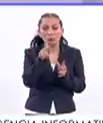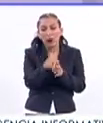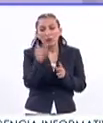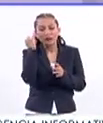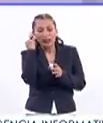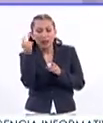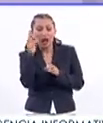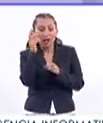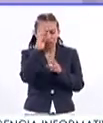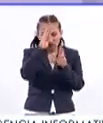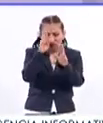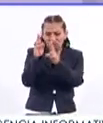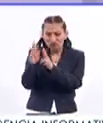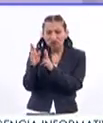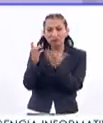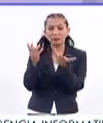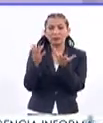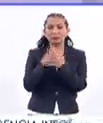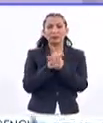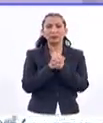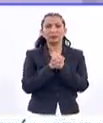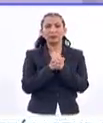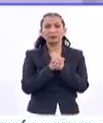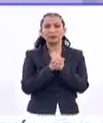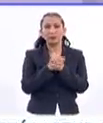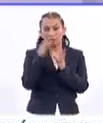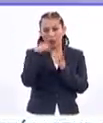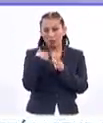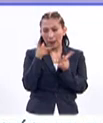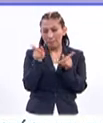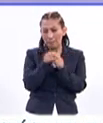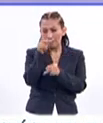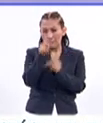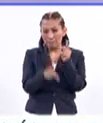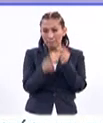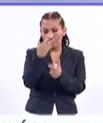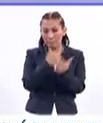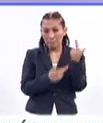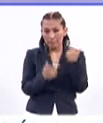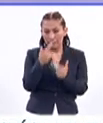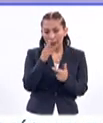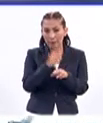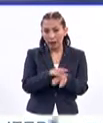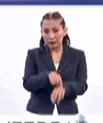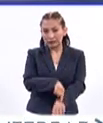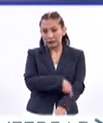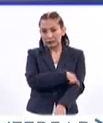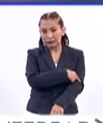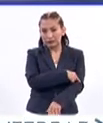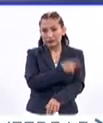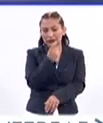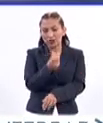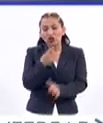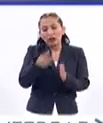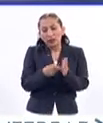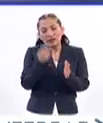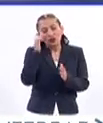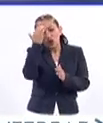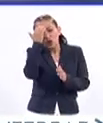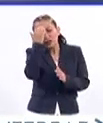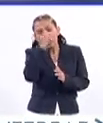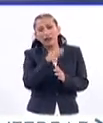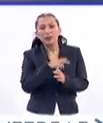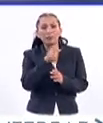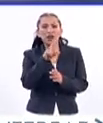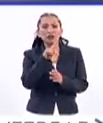pueblos indígenas, etcétera. Si te parece bien, vamos a hacer una breve pausa y regresando platicamos un poco de esto, de esta relectura que se debe hacer